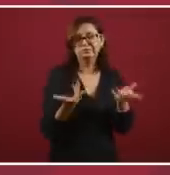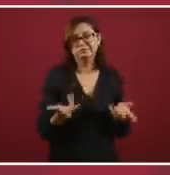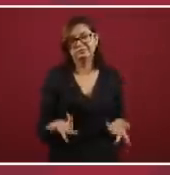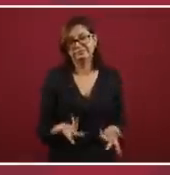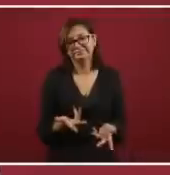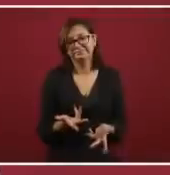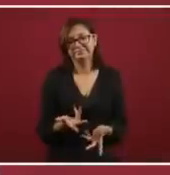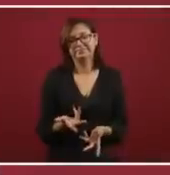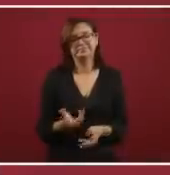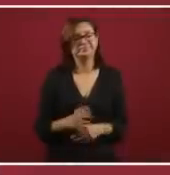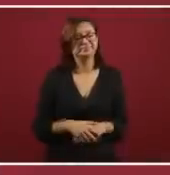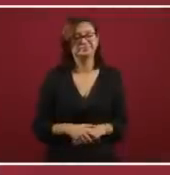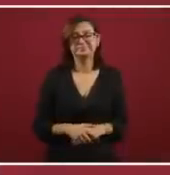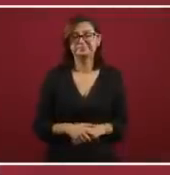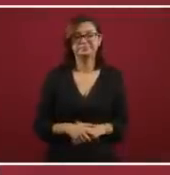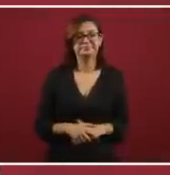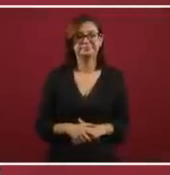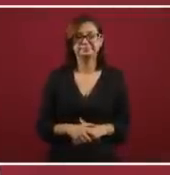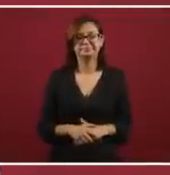Estaban